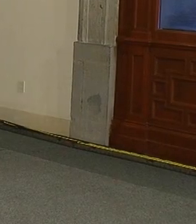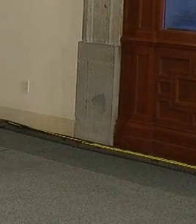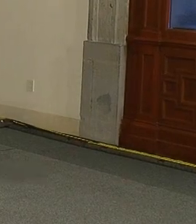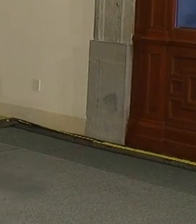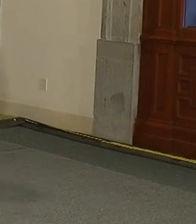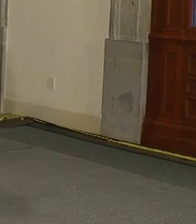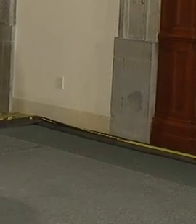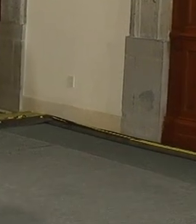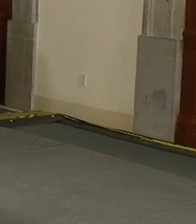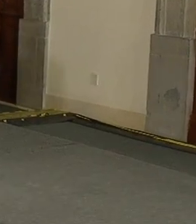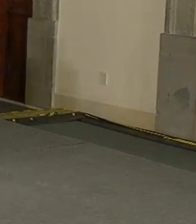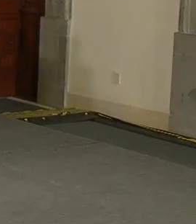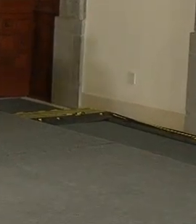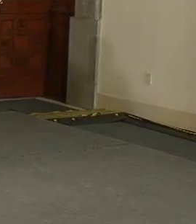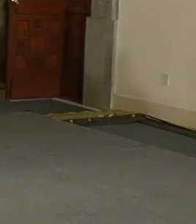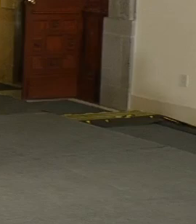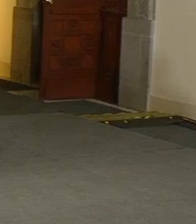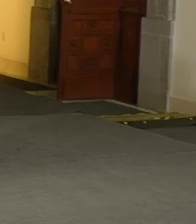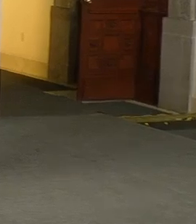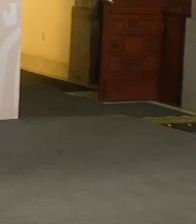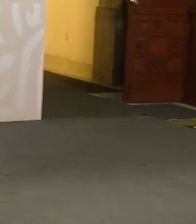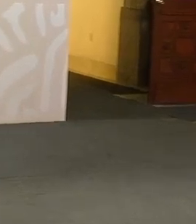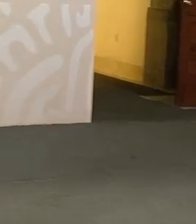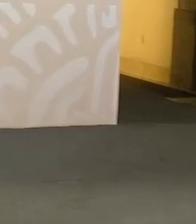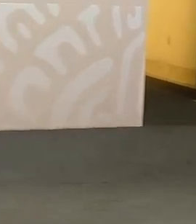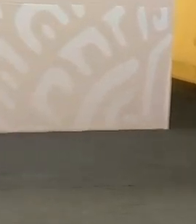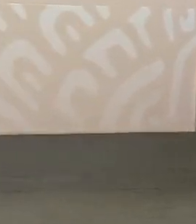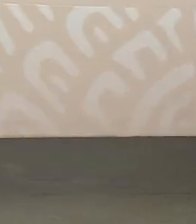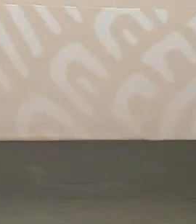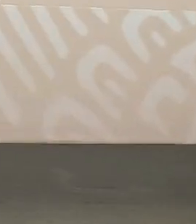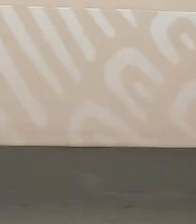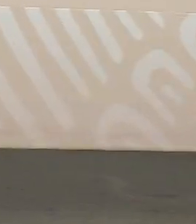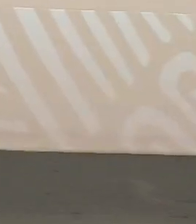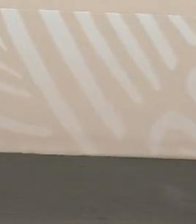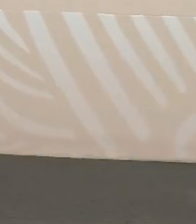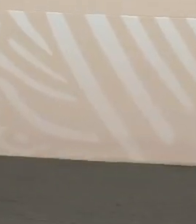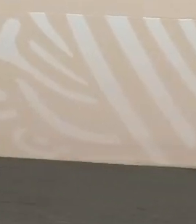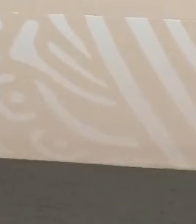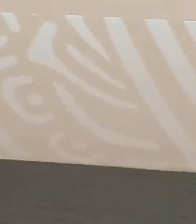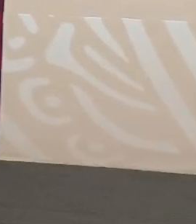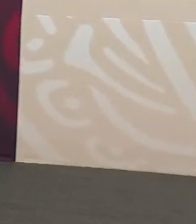Buenos días. Ánimo, ánimo.